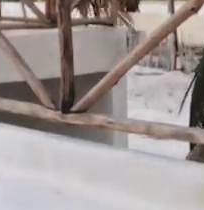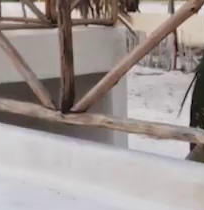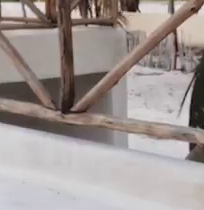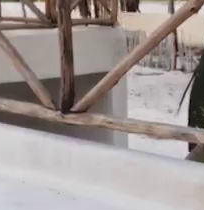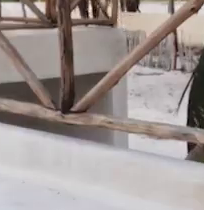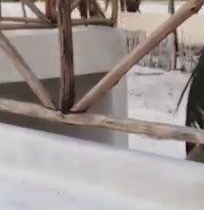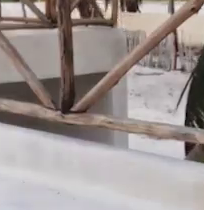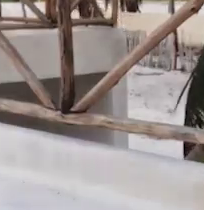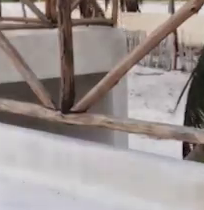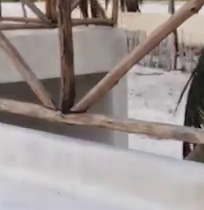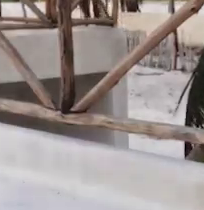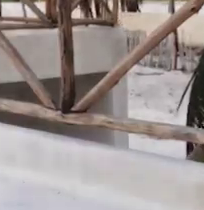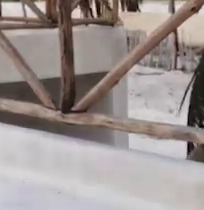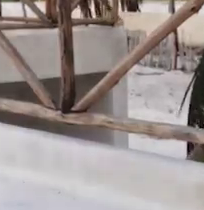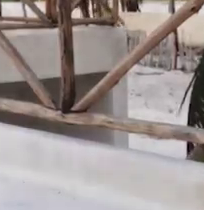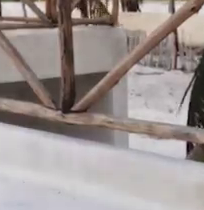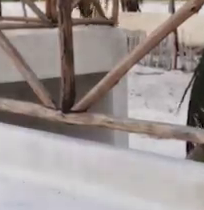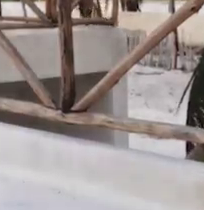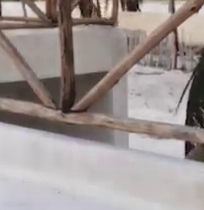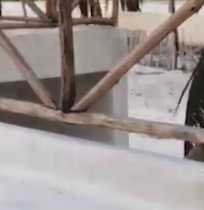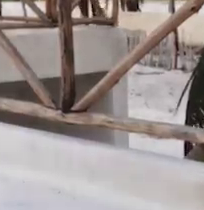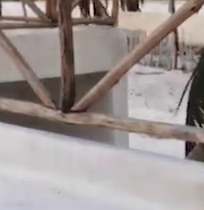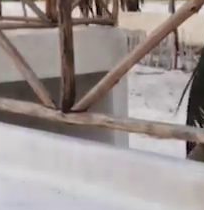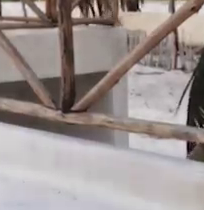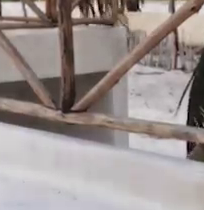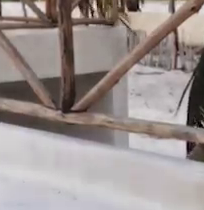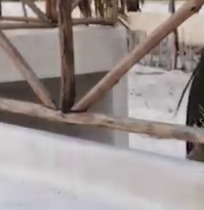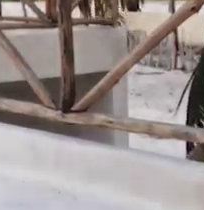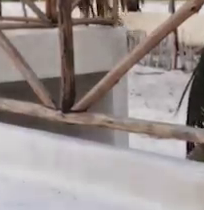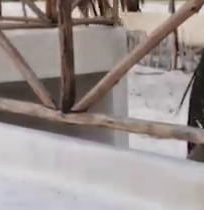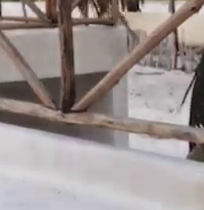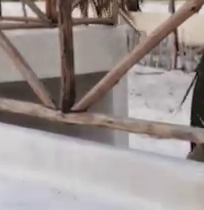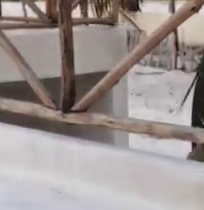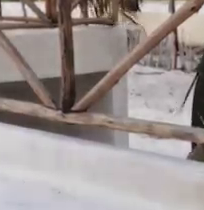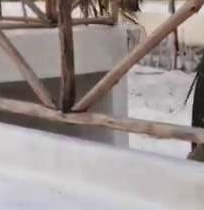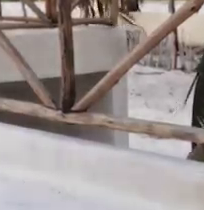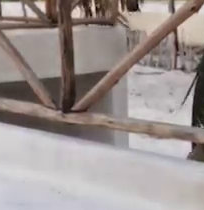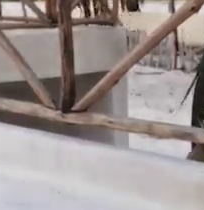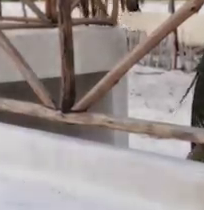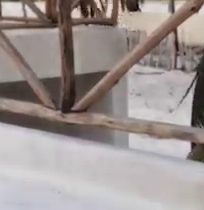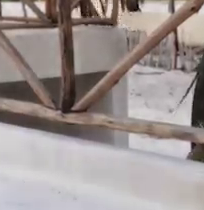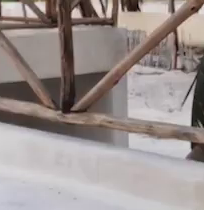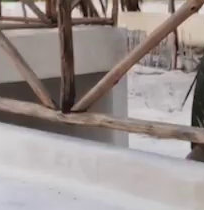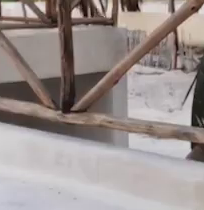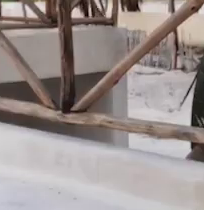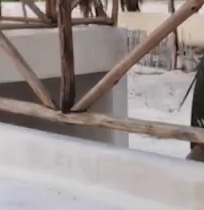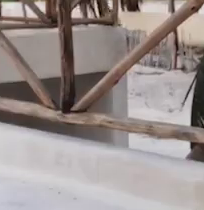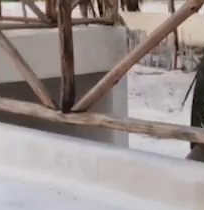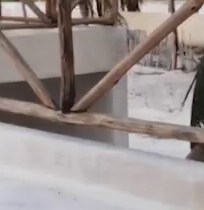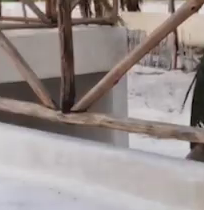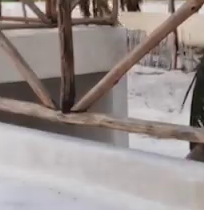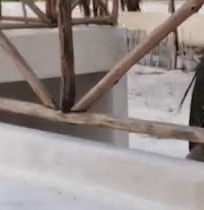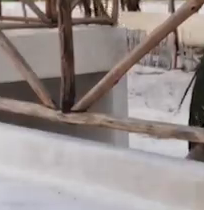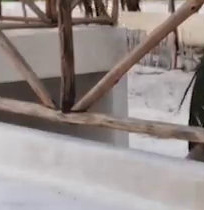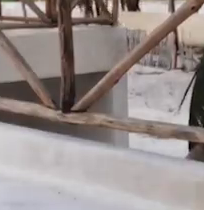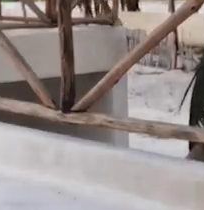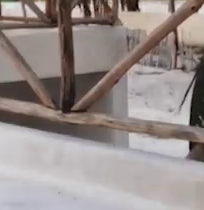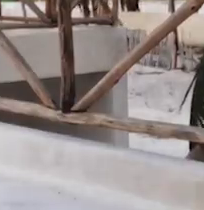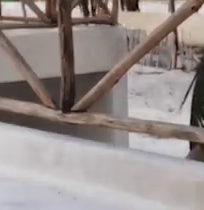Descansamos 10 segundos. ¿Cómo vamos? Ese fue el primer ejercicio. Para calentar, el siguiente van a